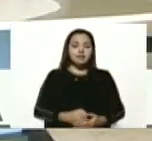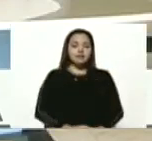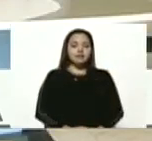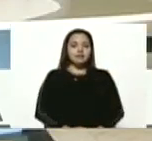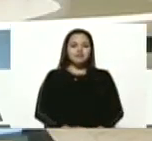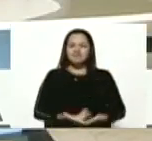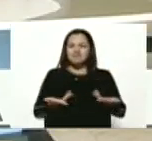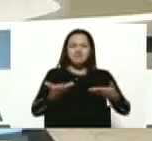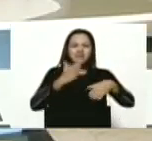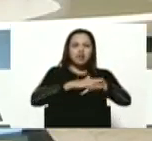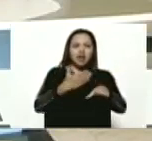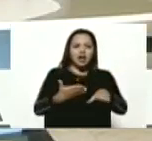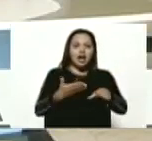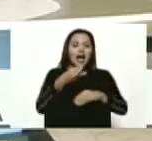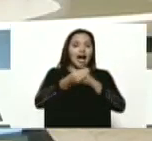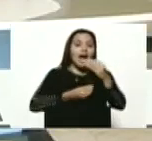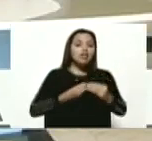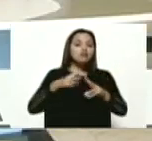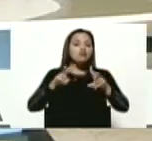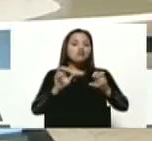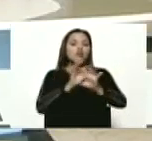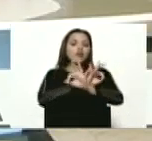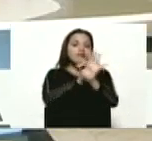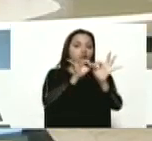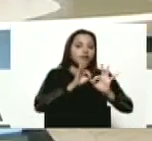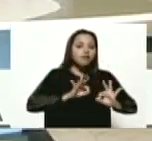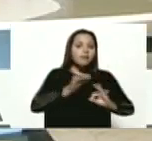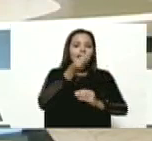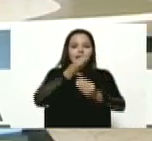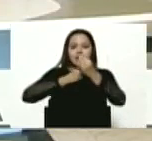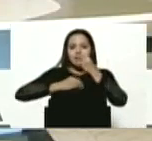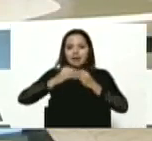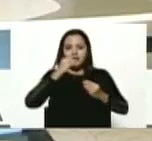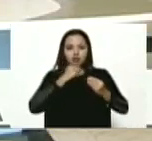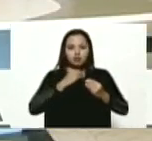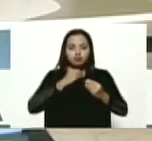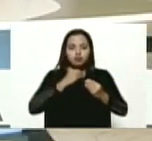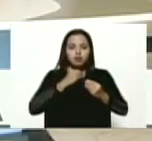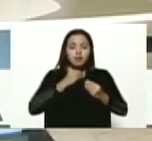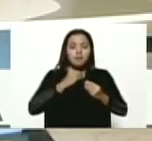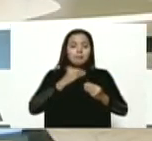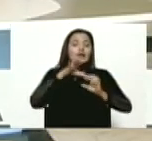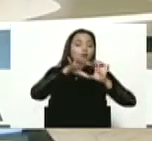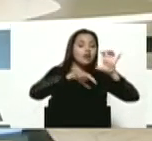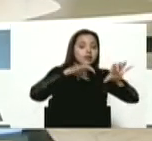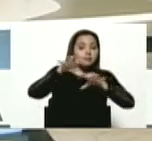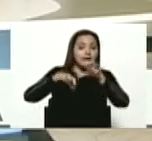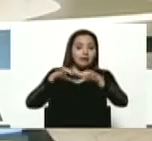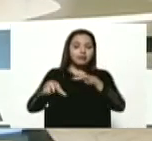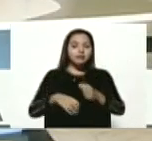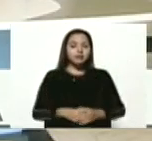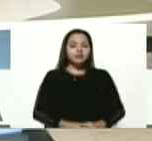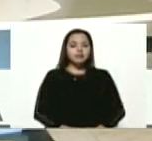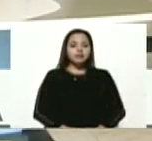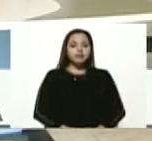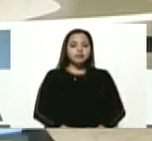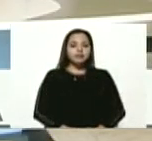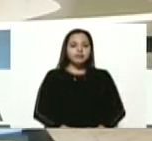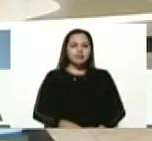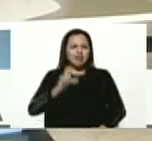para crear nuevas fuentes de alimentos para los animales. ¿Te acuerdas el Plan